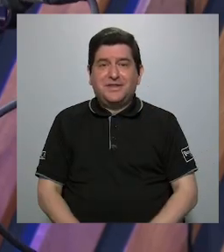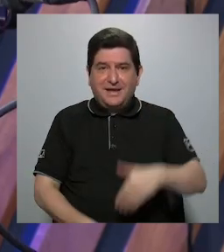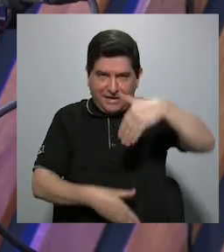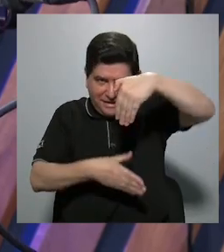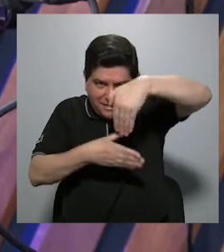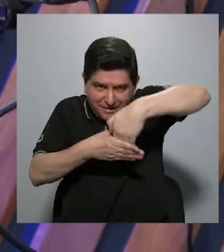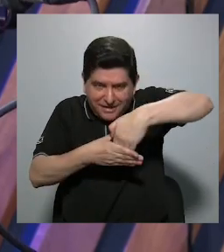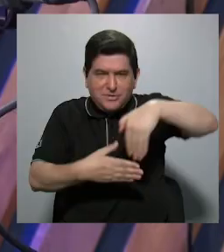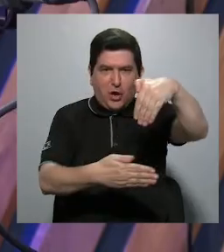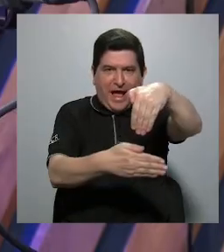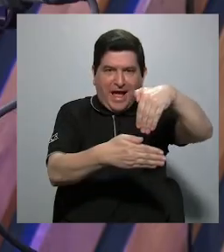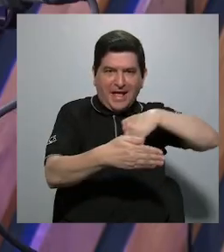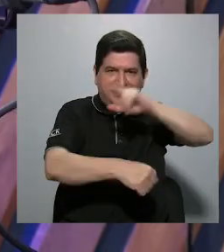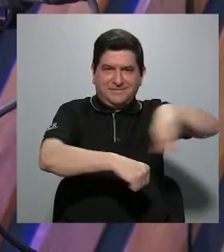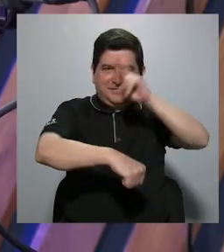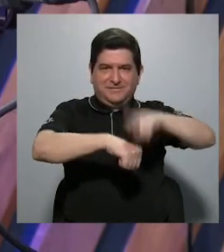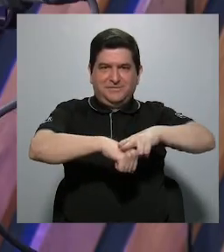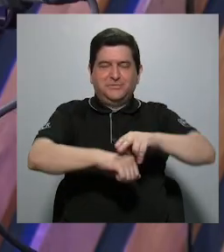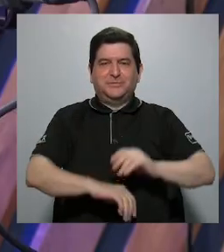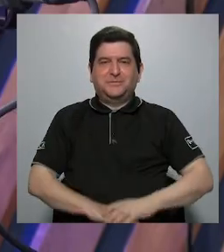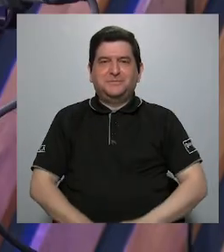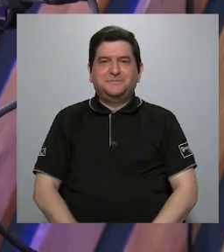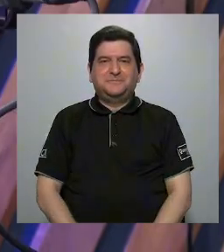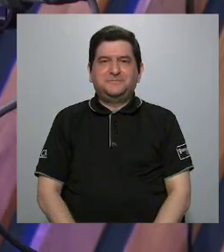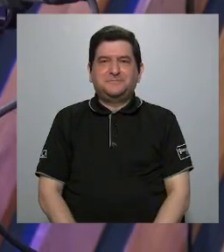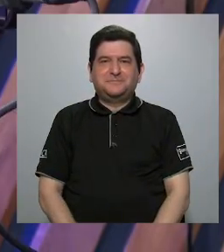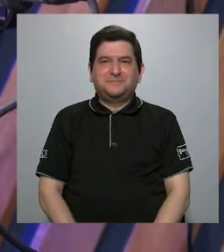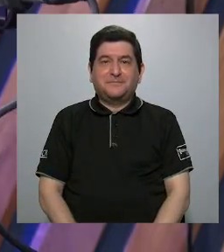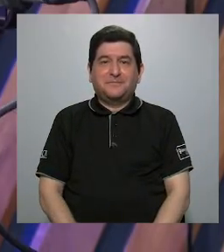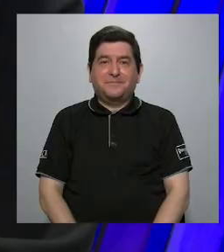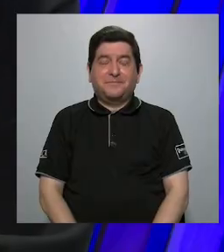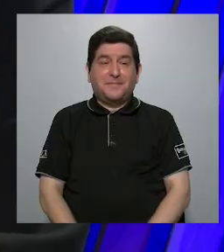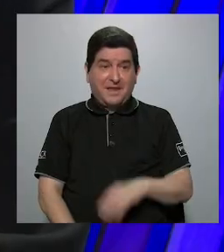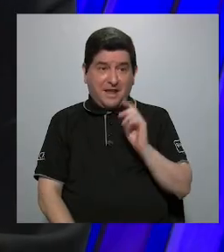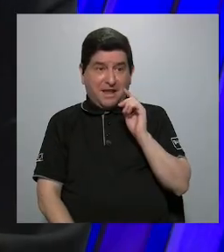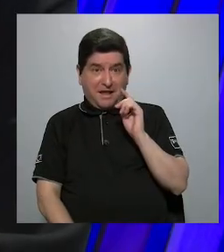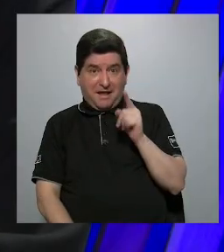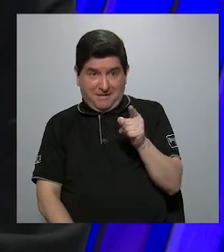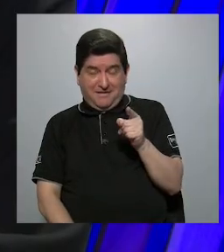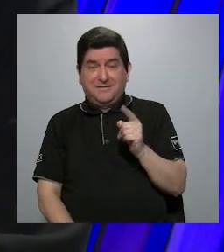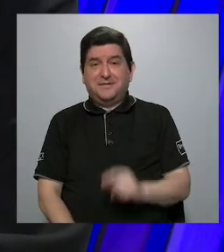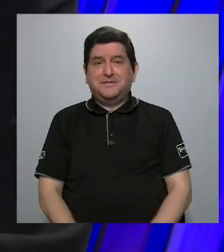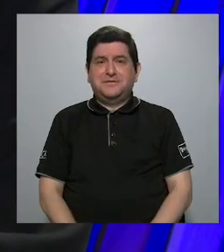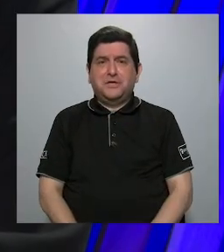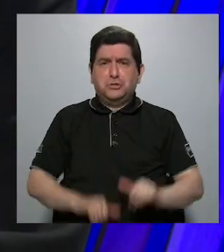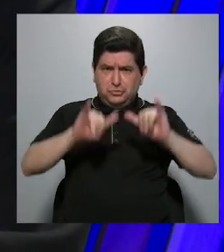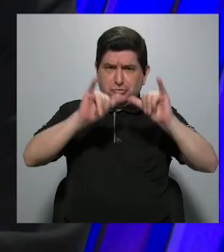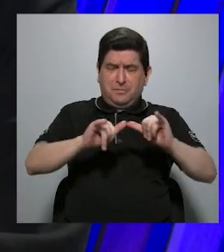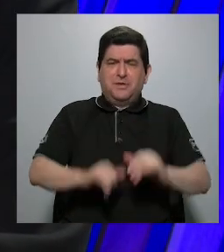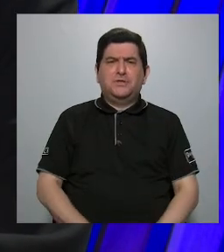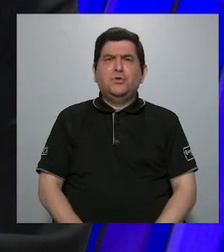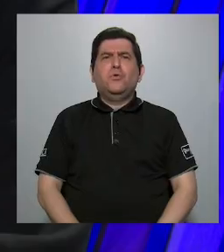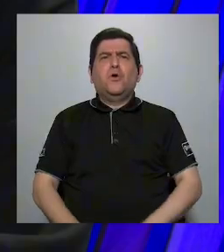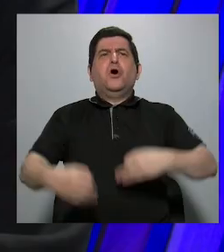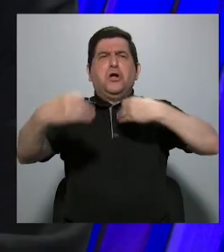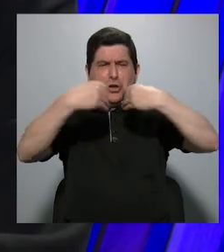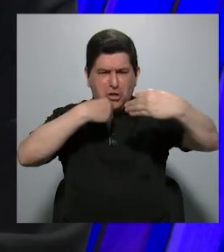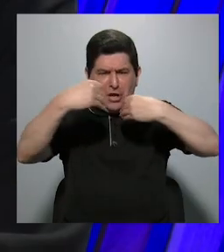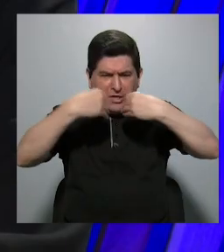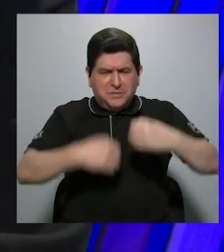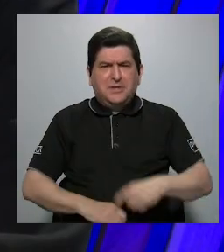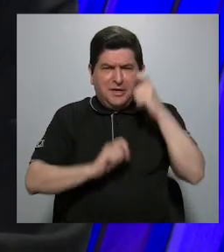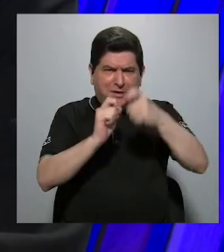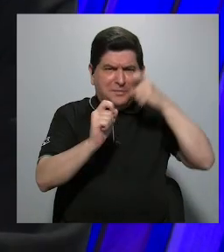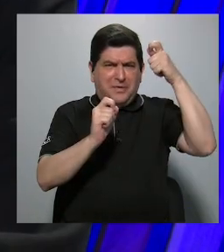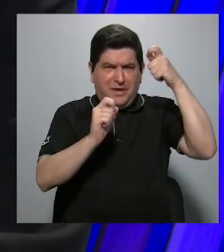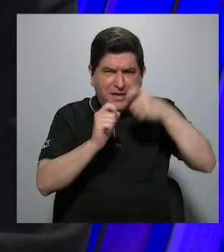biblioteca del Archivo Nacional. Allí ella estuvo y me hizo una